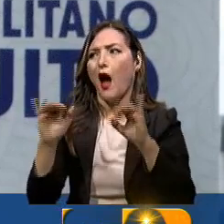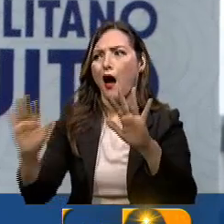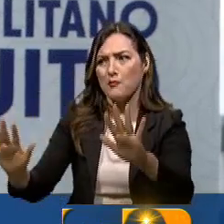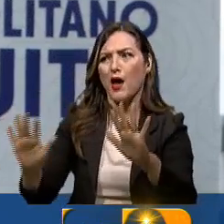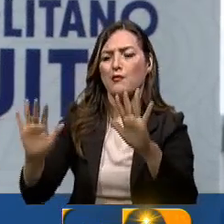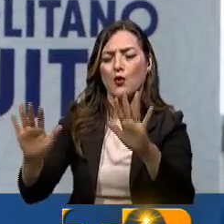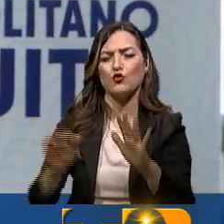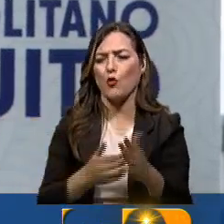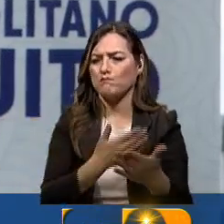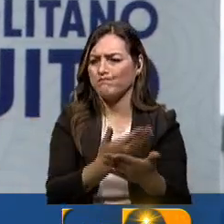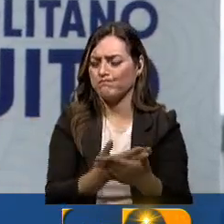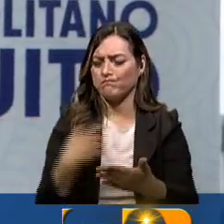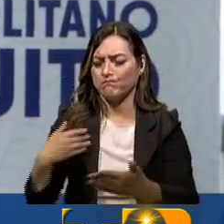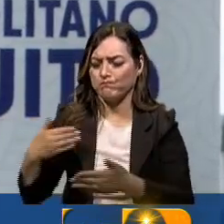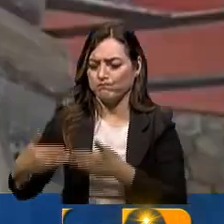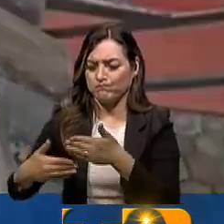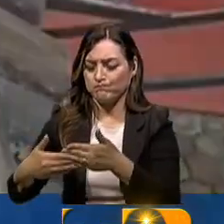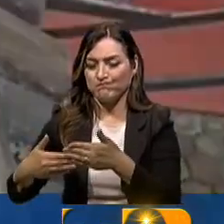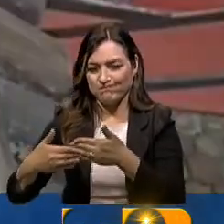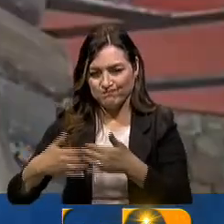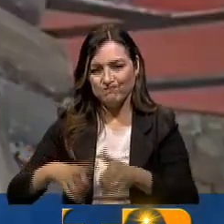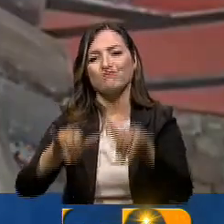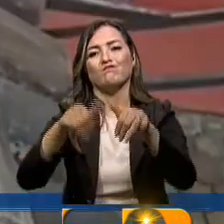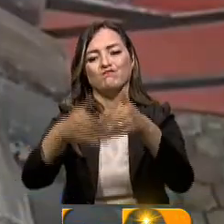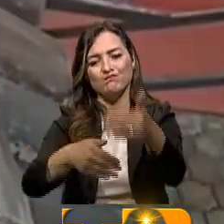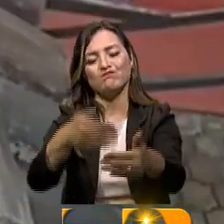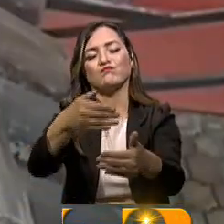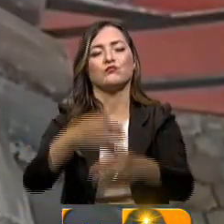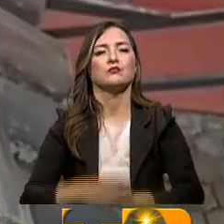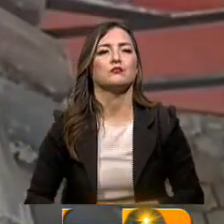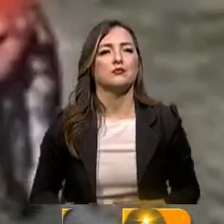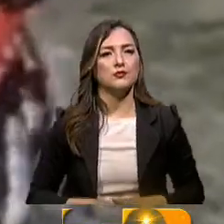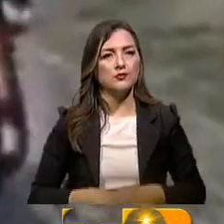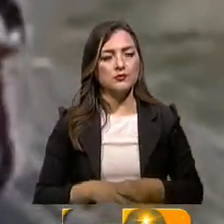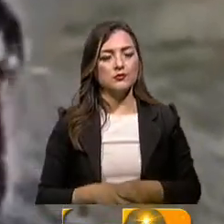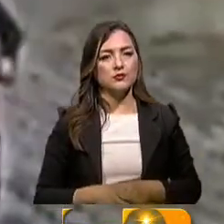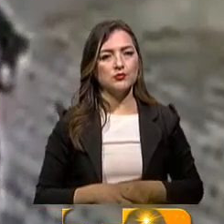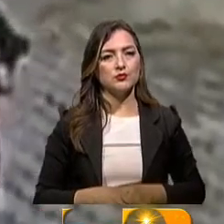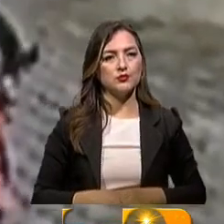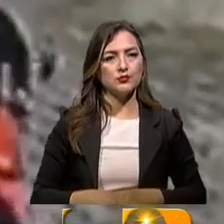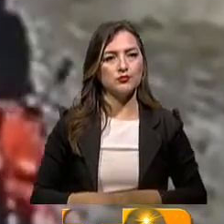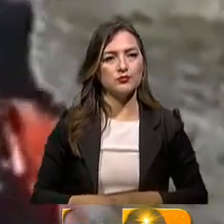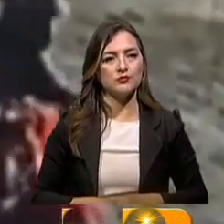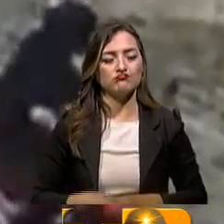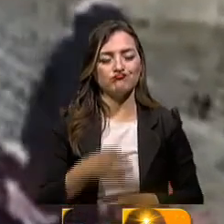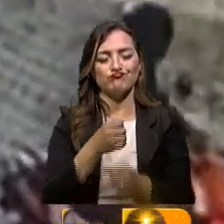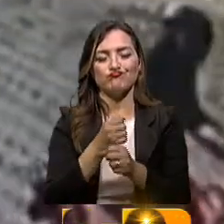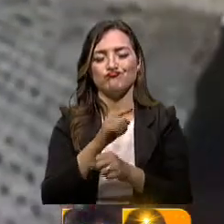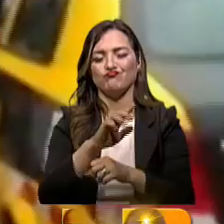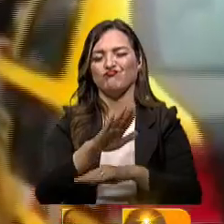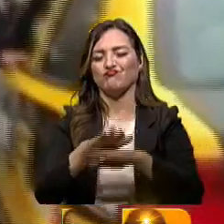tenga una secuencia, una continuidad. La seguridad es otro tema del que aseguran la municipalidad